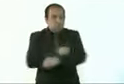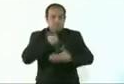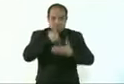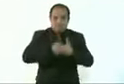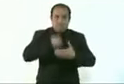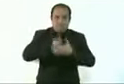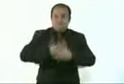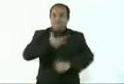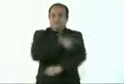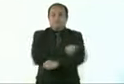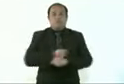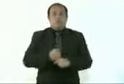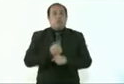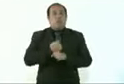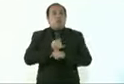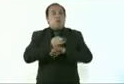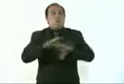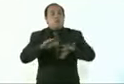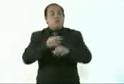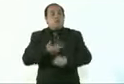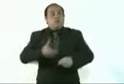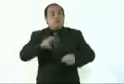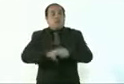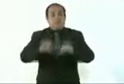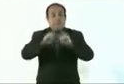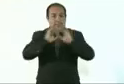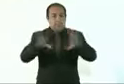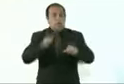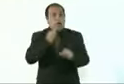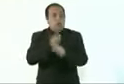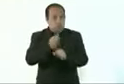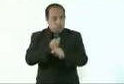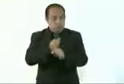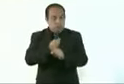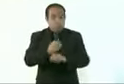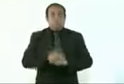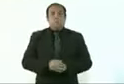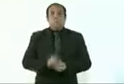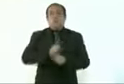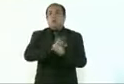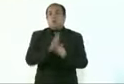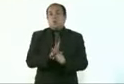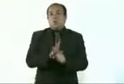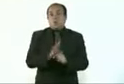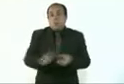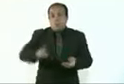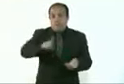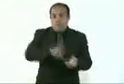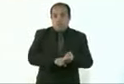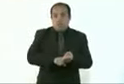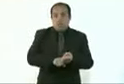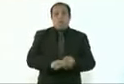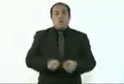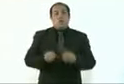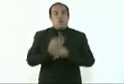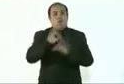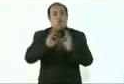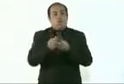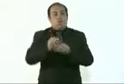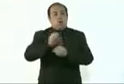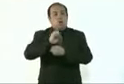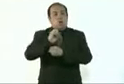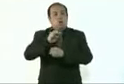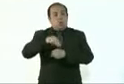vacúnense. Los datos de hospitalizaciones son muy claros que en este momento el COVID y en particular la variante Omicron de alta